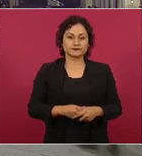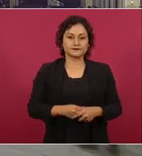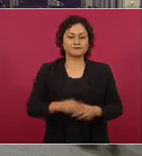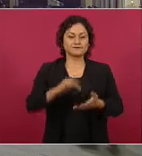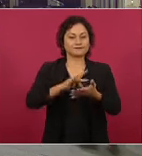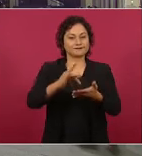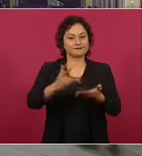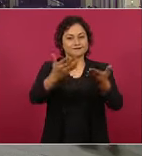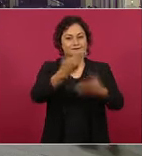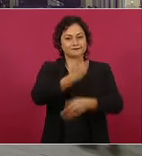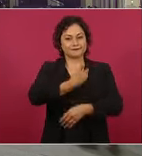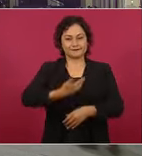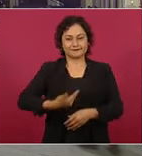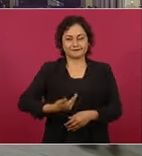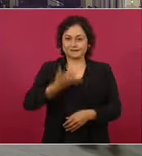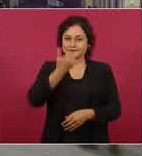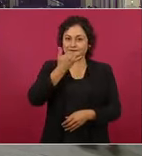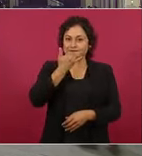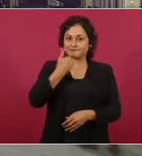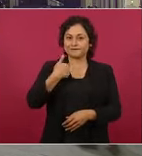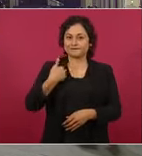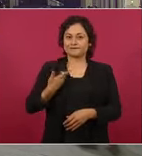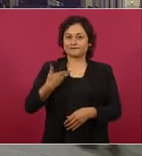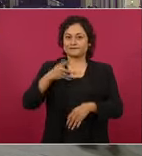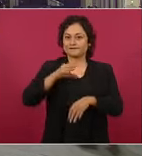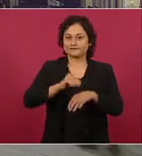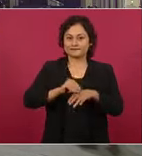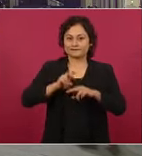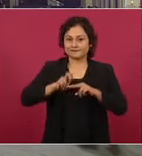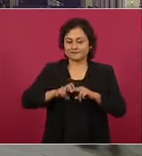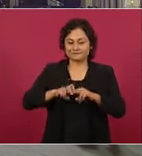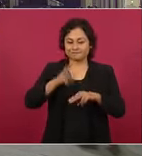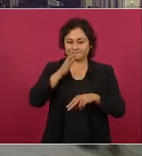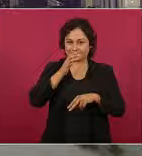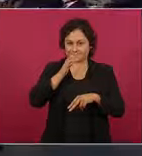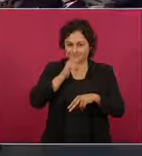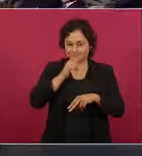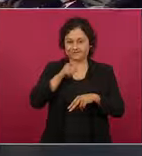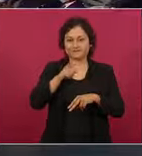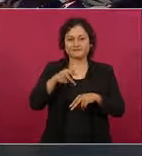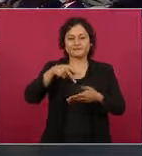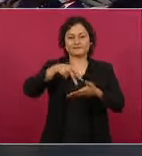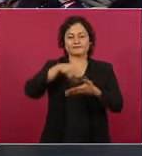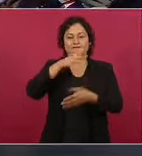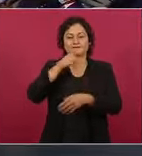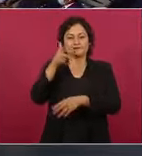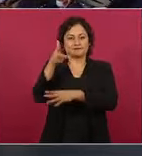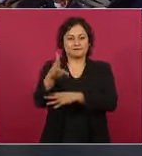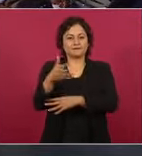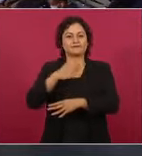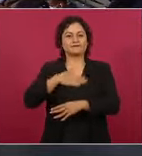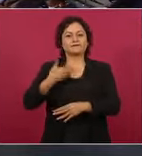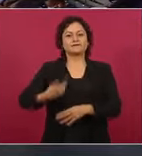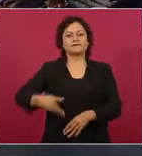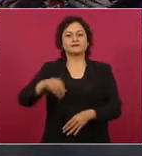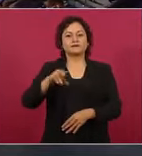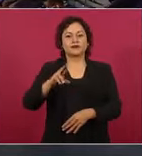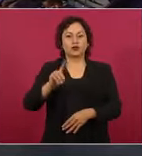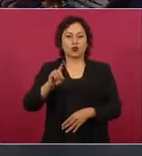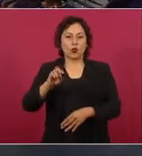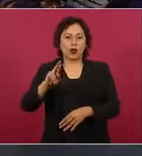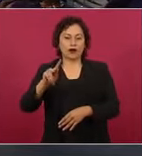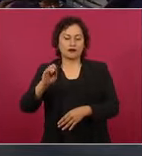Gracias, presidente. Disculpe que no me pueda parar por la cámara, pero Demián Duarte de Radio Sonora Telemax del Sonora